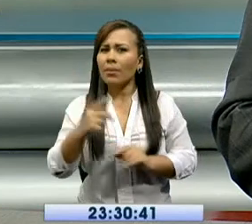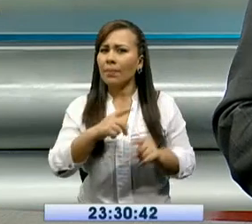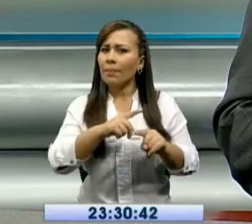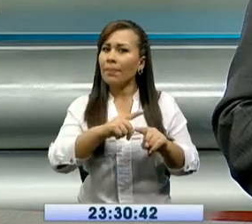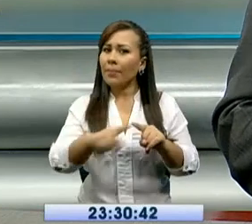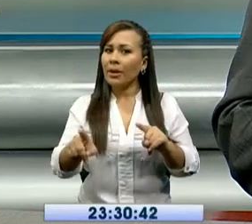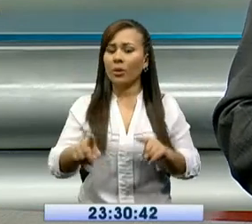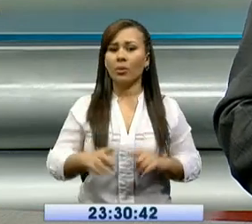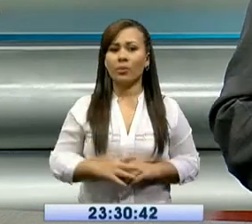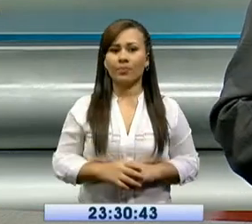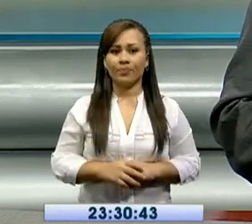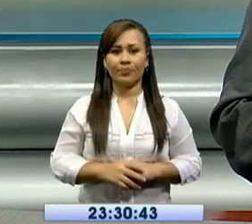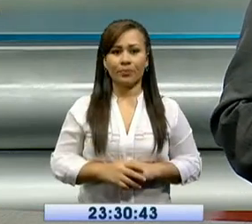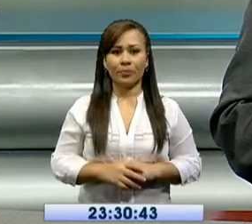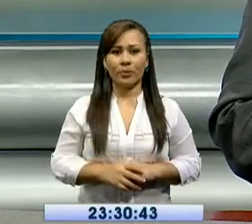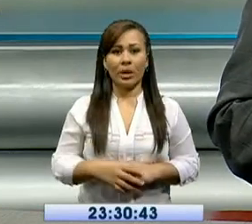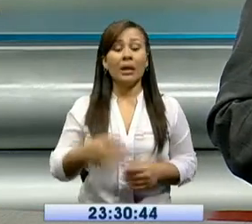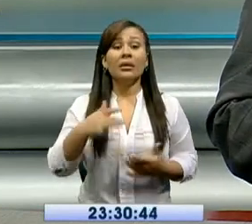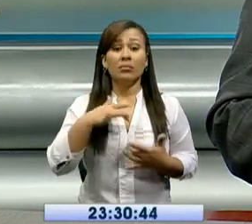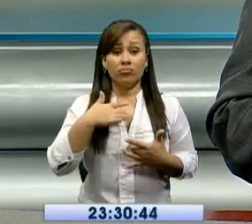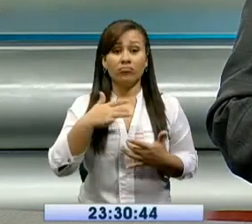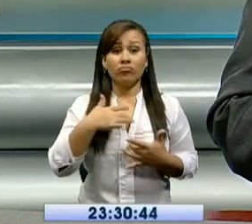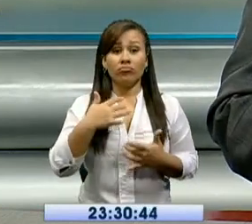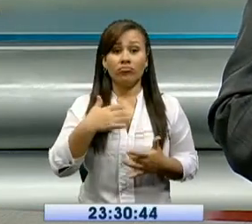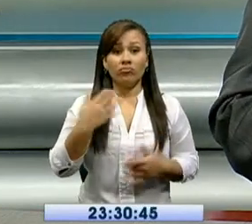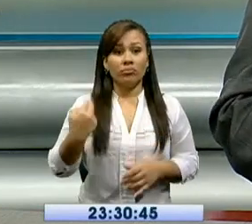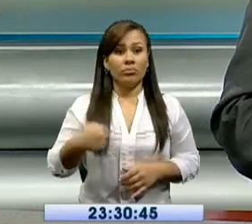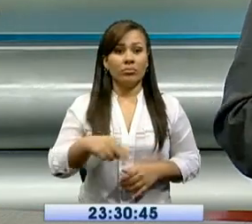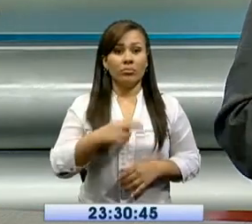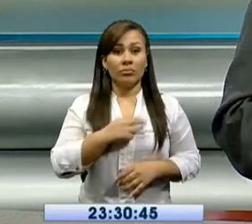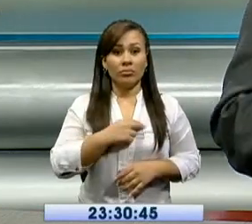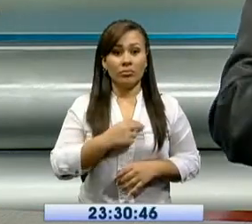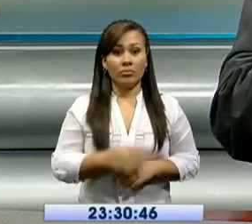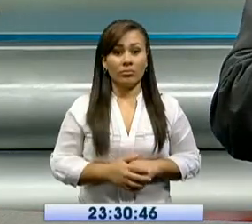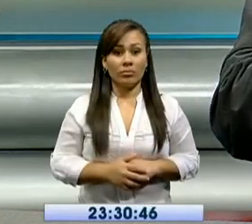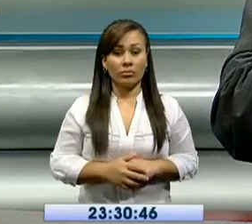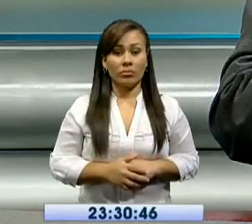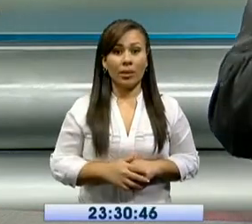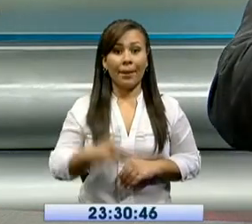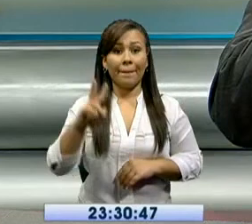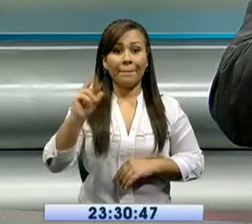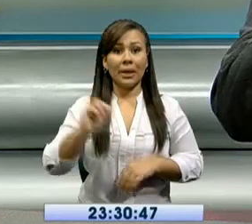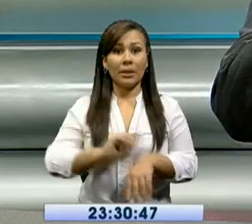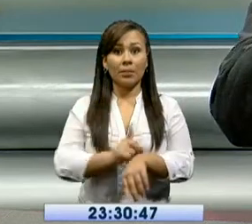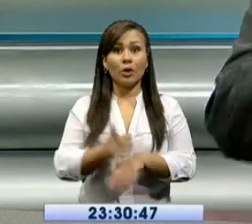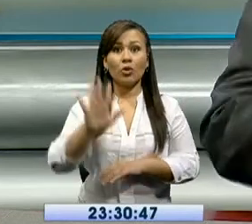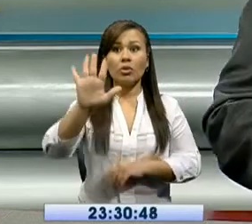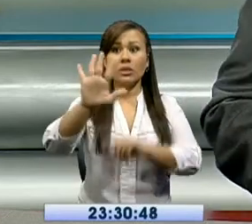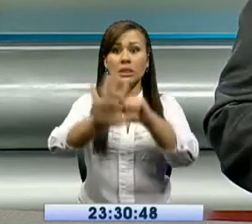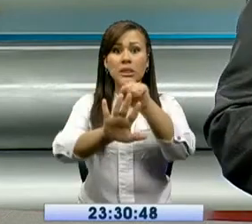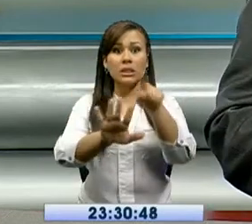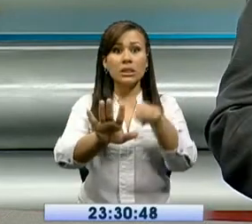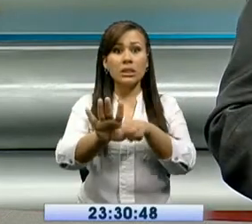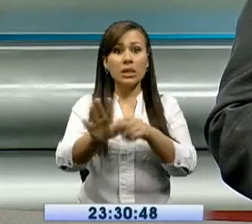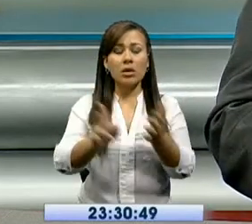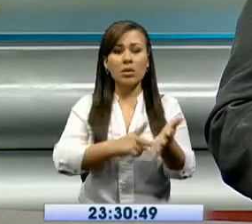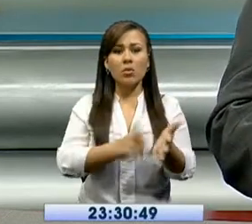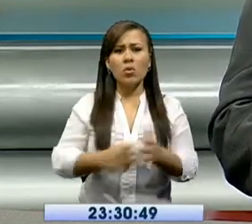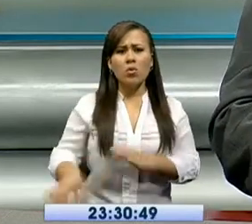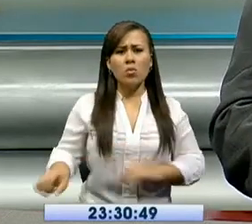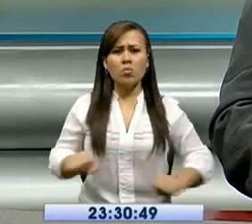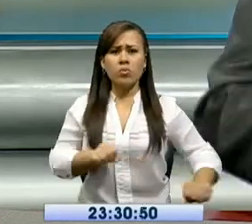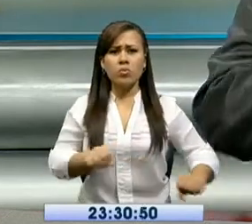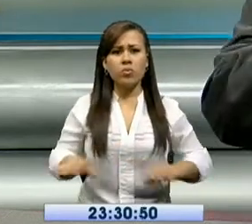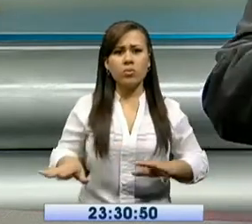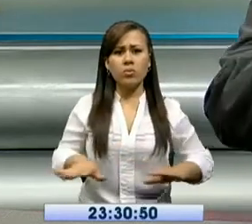caso, se están sintiendo, sentimos nosotros, en 20 minutos, 5 réplicas de